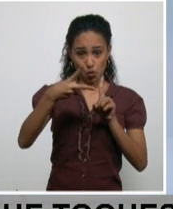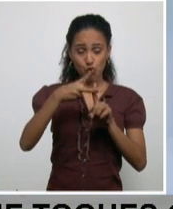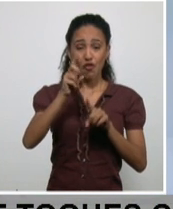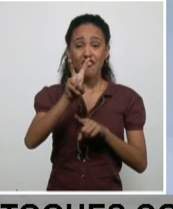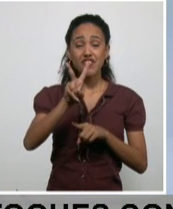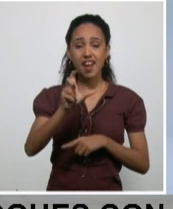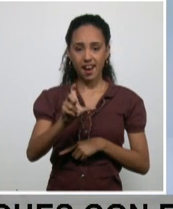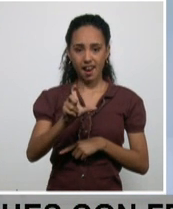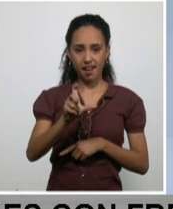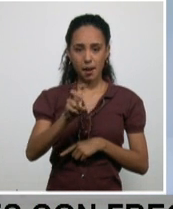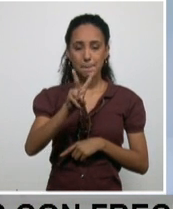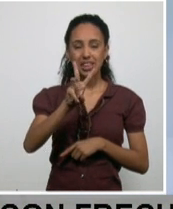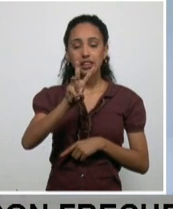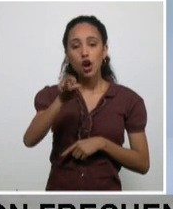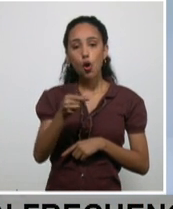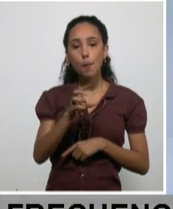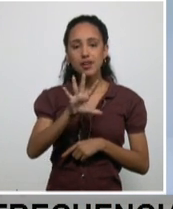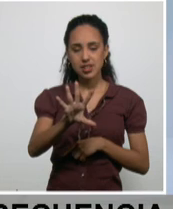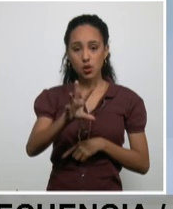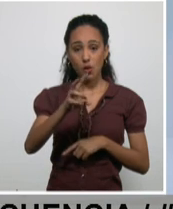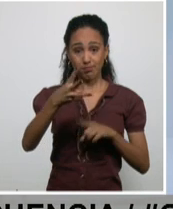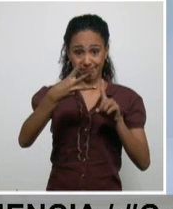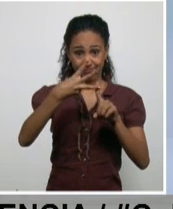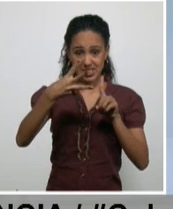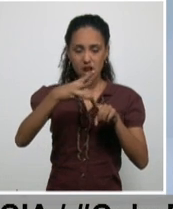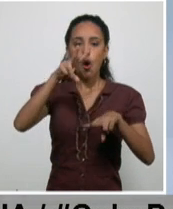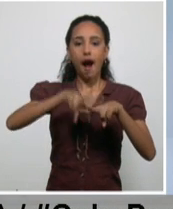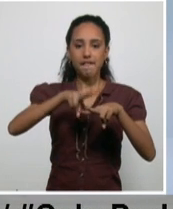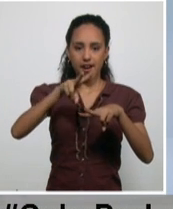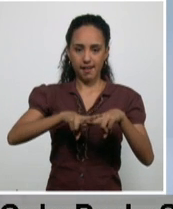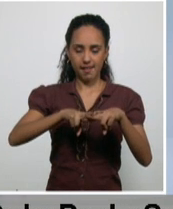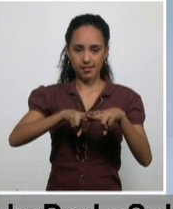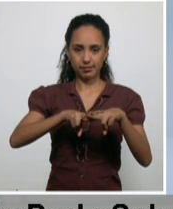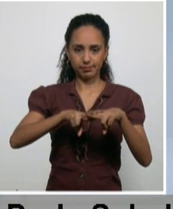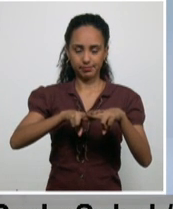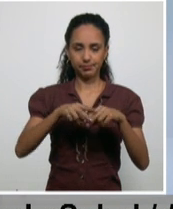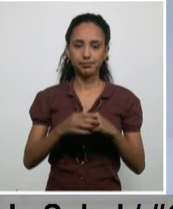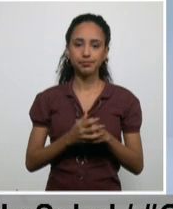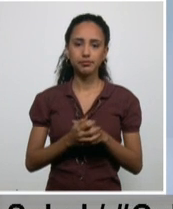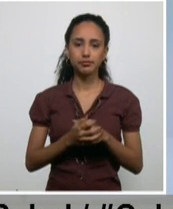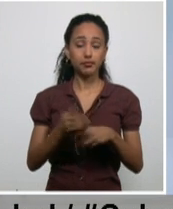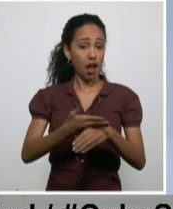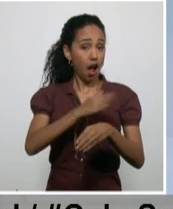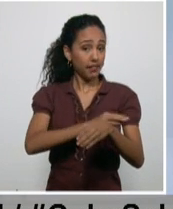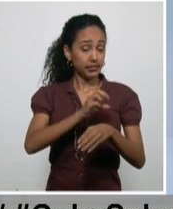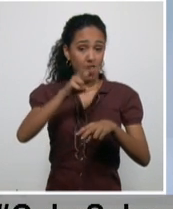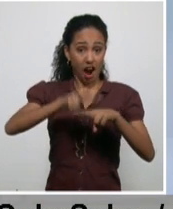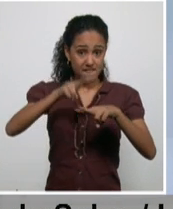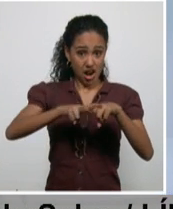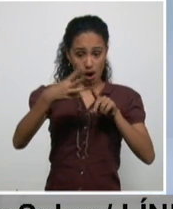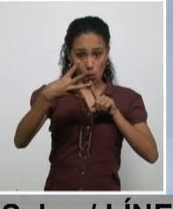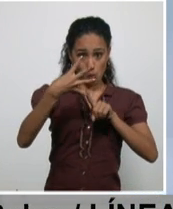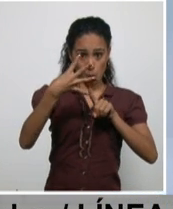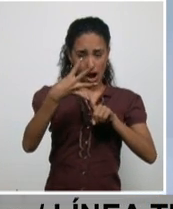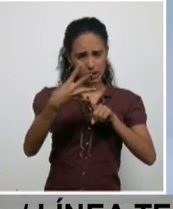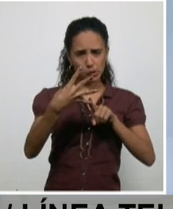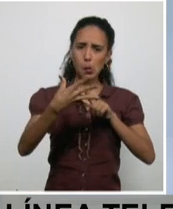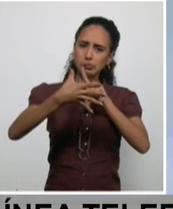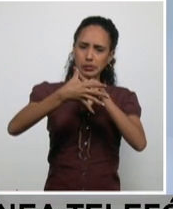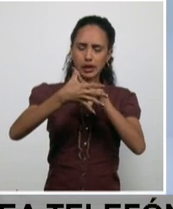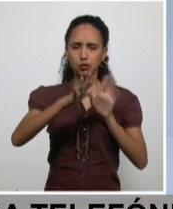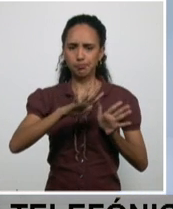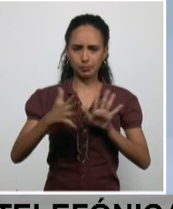23,5 y ya La Habana ocupa el tercer lugar, que anteriormente estaba en un cuarto, a veces en un quinto lugar,